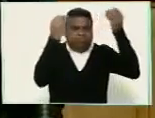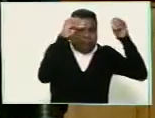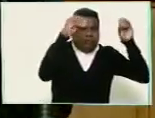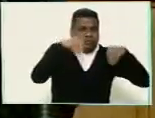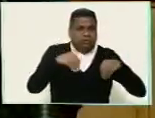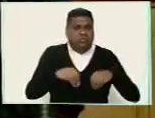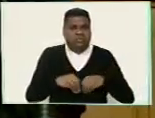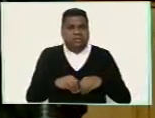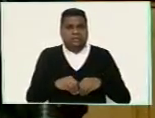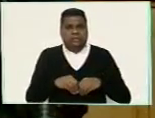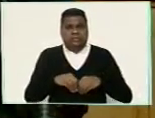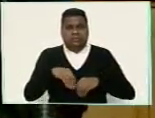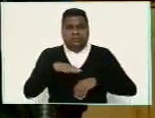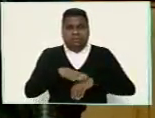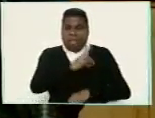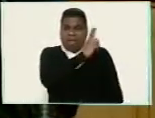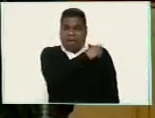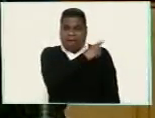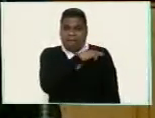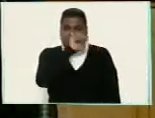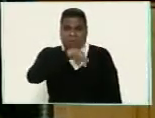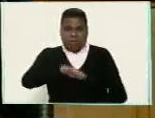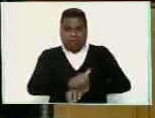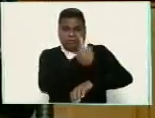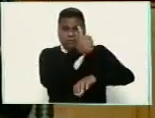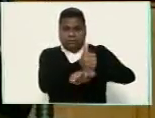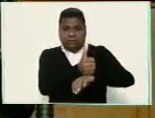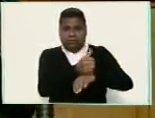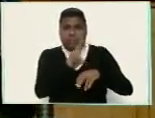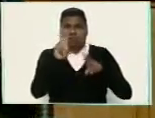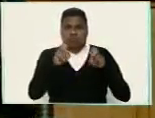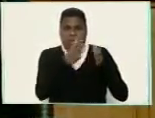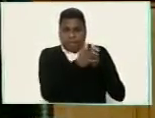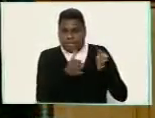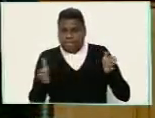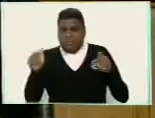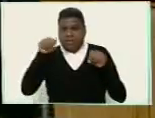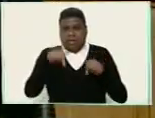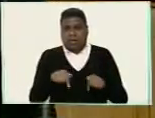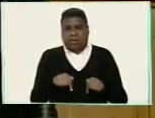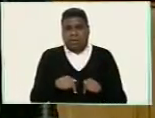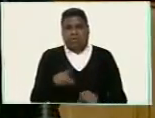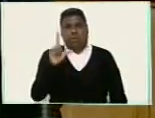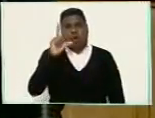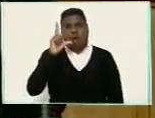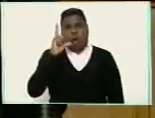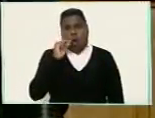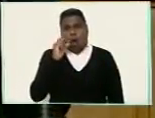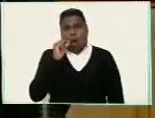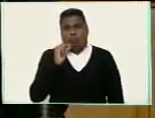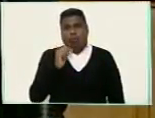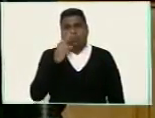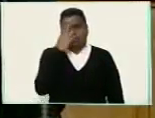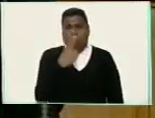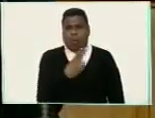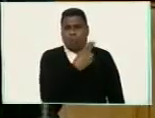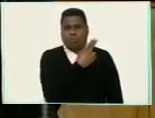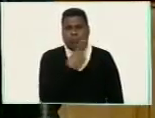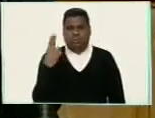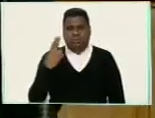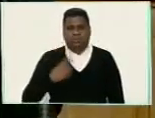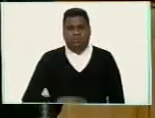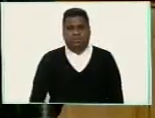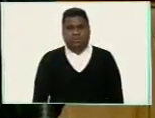el presidente para esta nueva etapa de la Asamblea Nacional Constituyente debía ser un hombre de